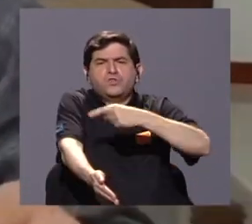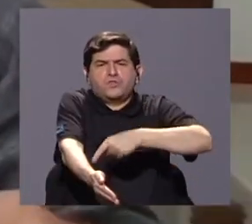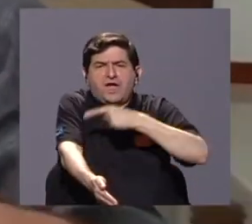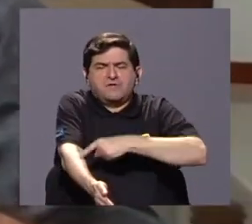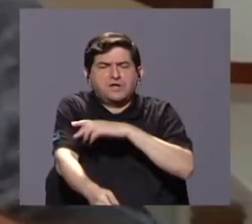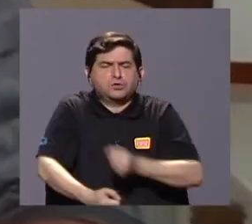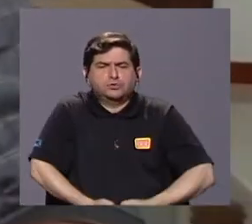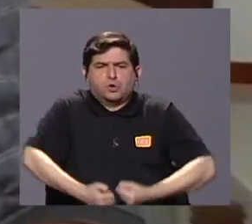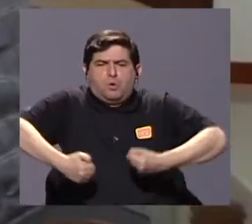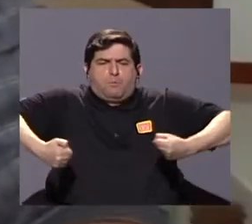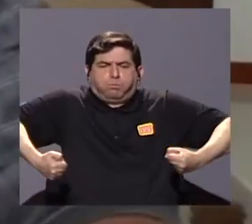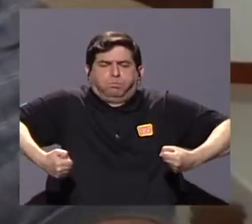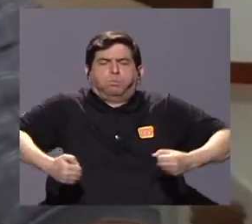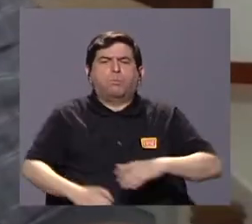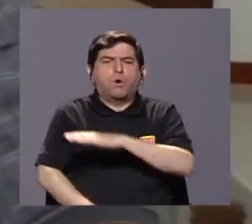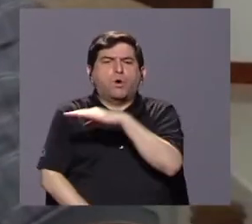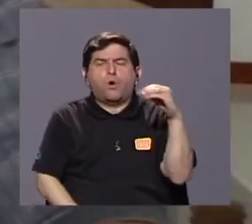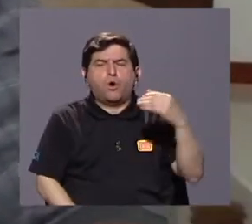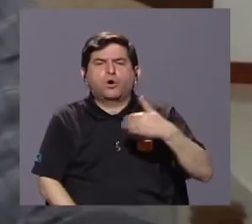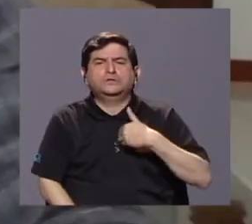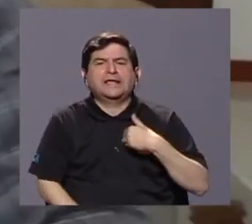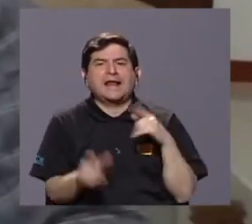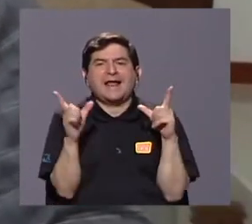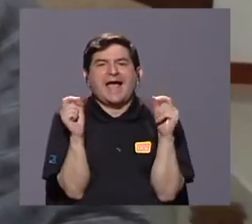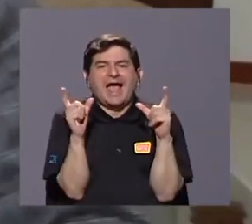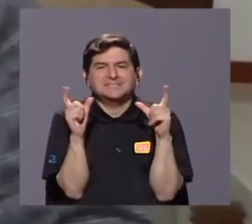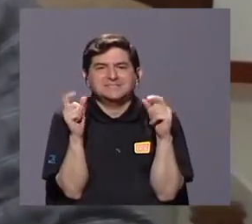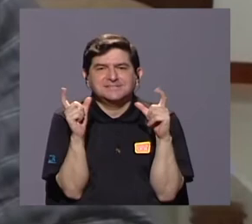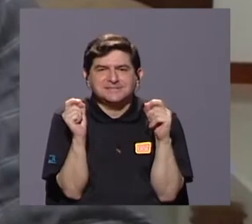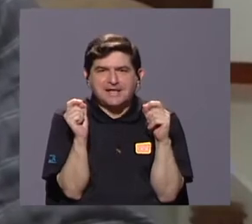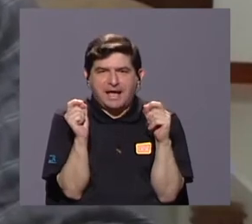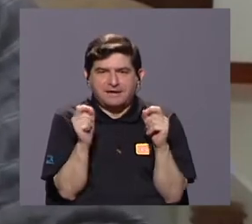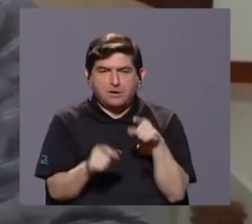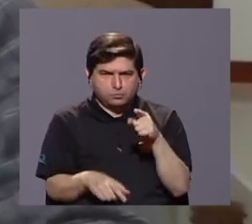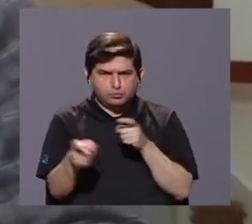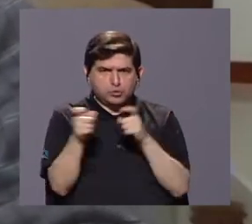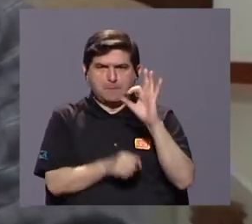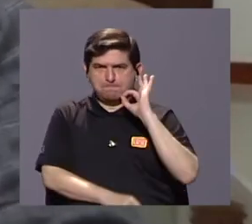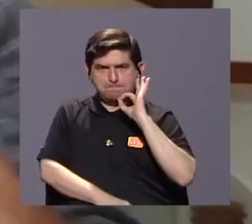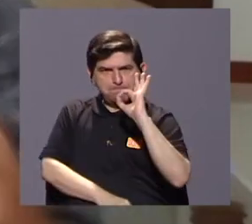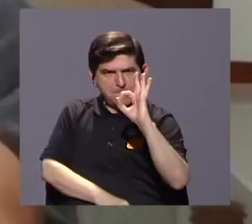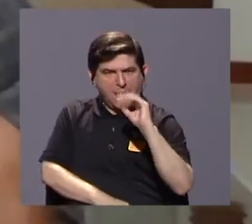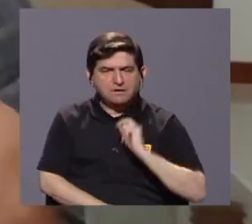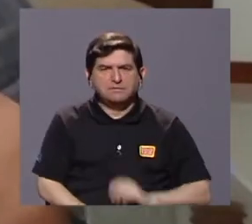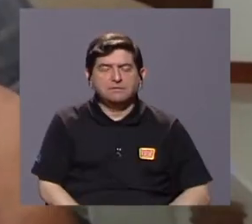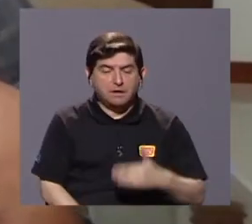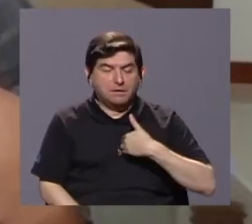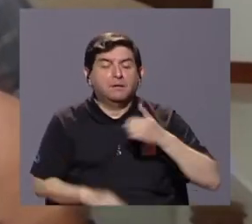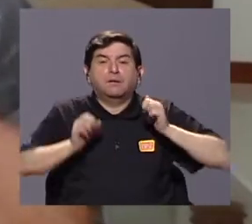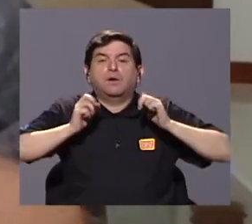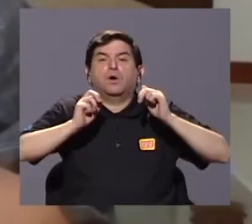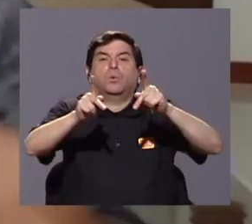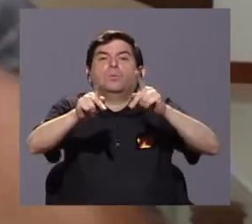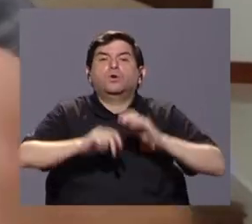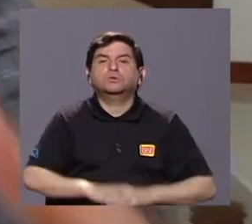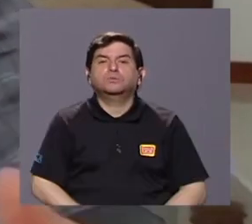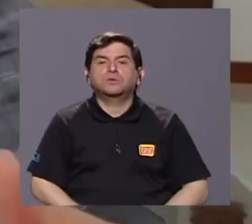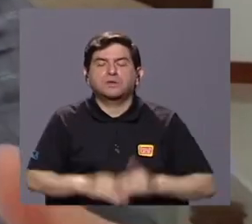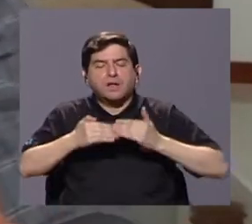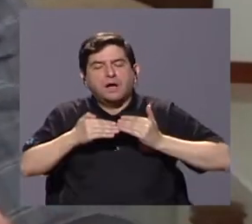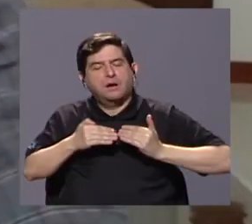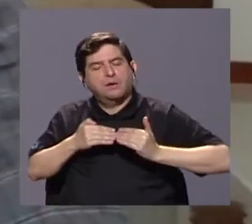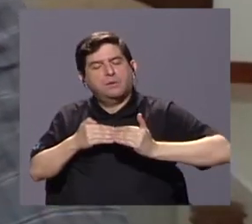usted es obeso, o si usted tiene cáncer y está bien controlado, usted tiene la posibilidad de